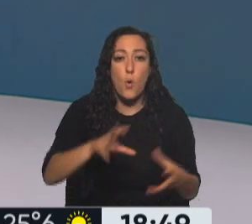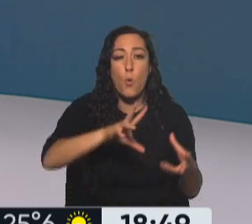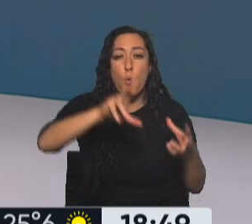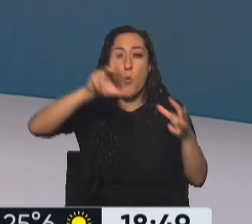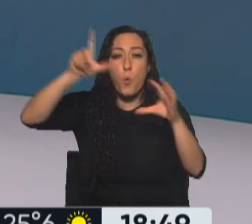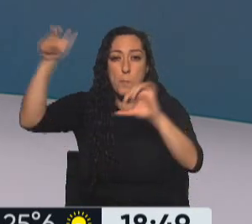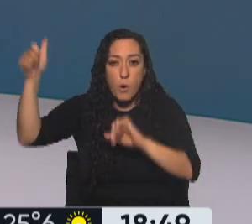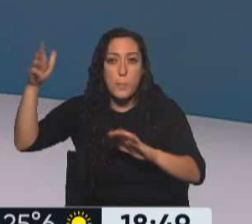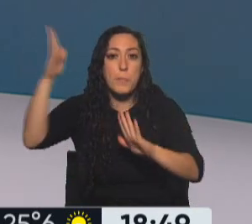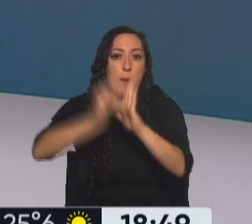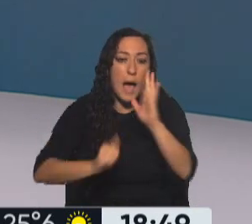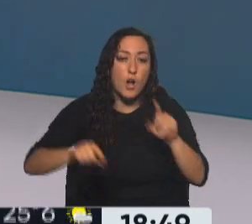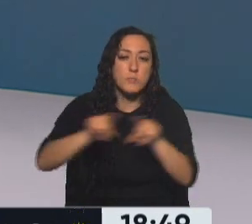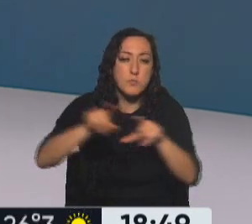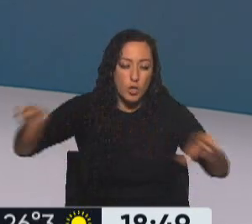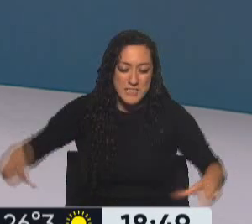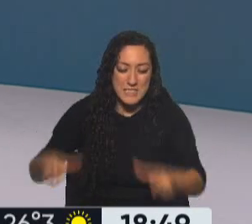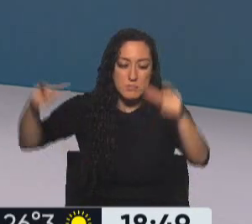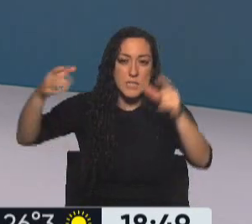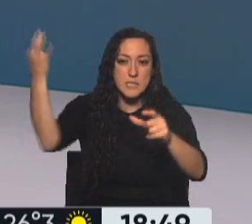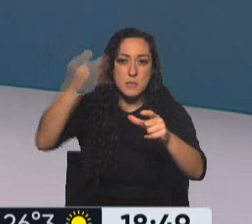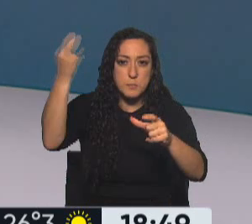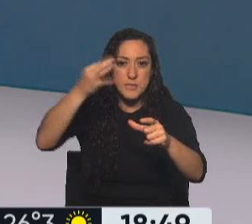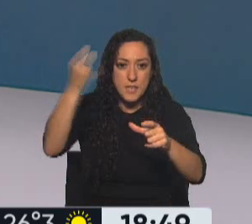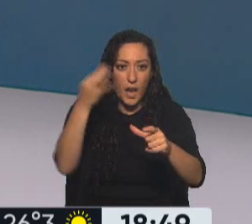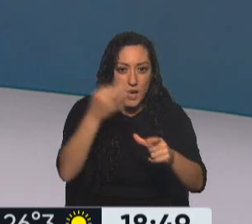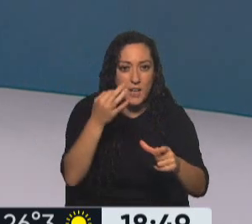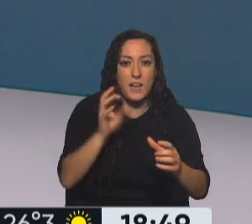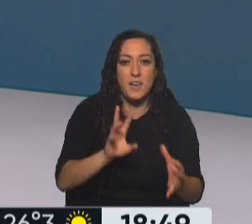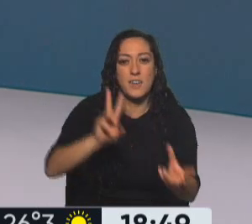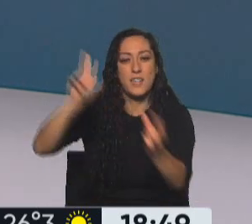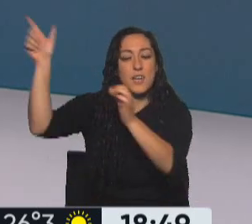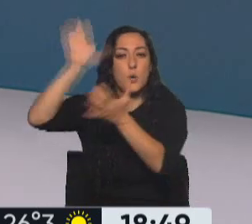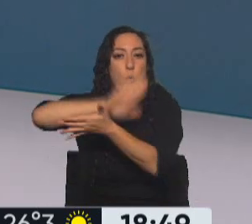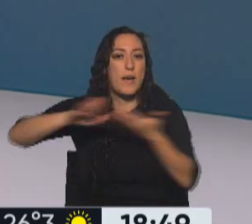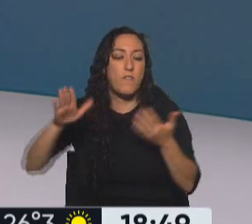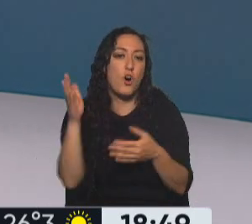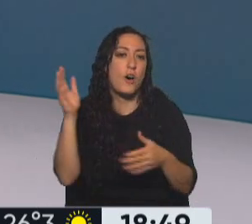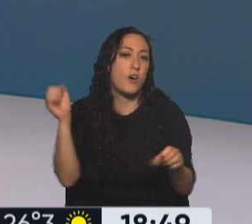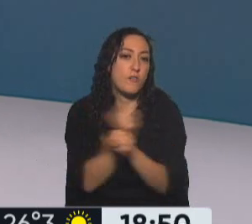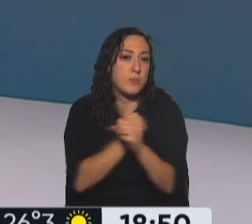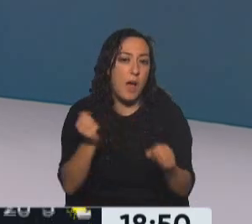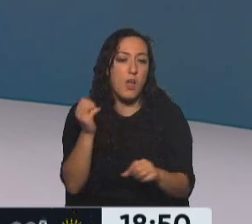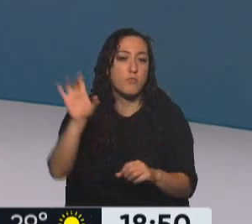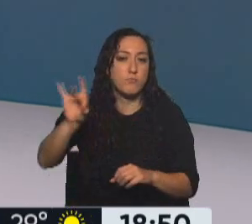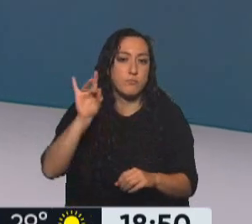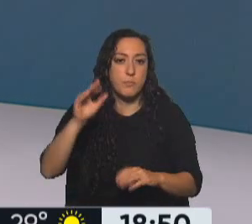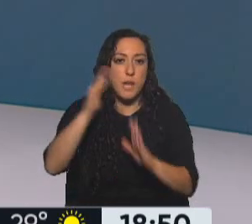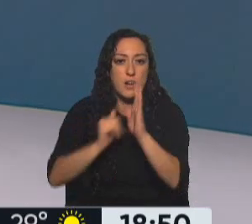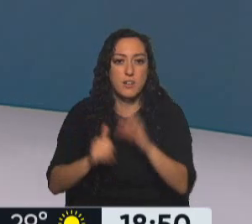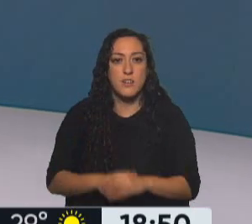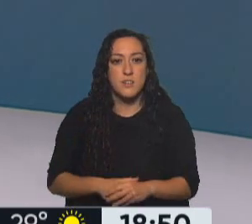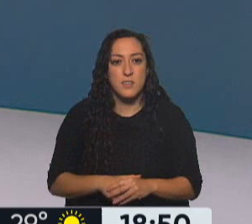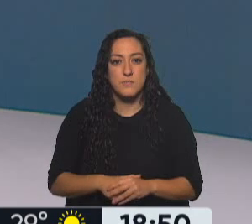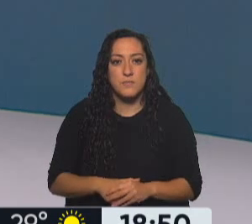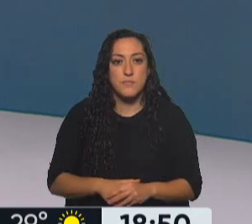fumata blanca que sale por una chimenea especial indica que un nuevo papa fue electo. Al candidato elegido se